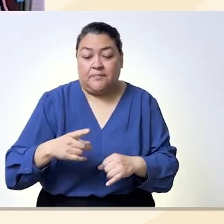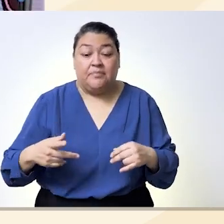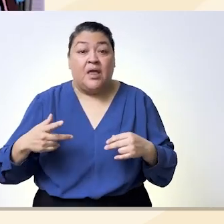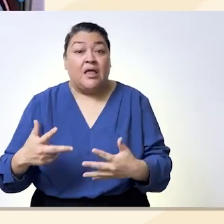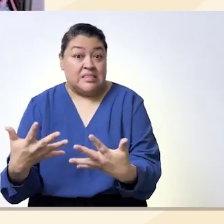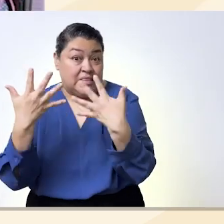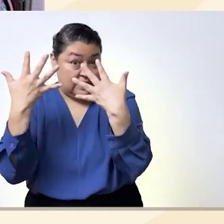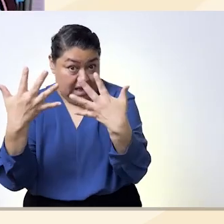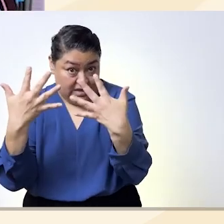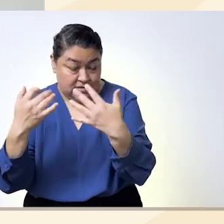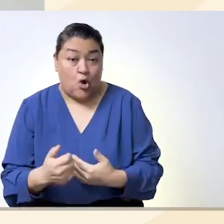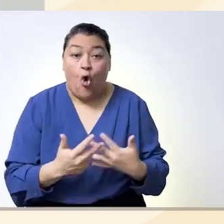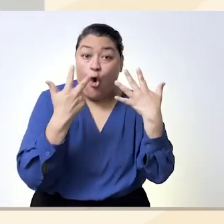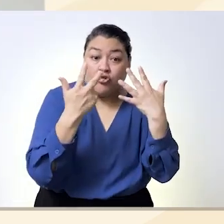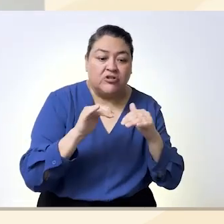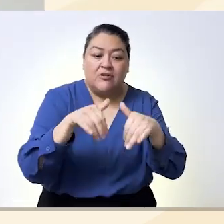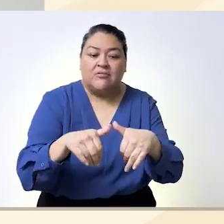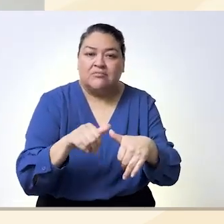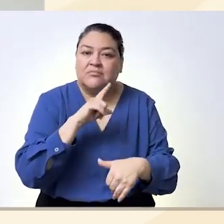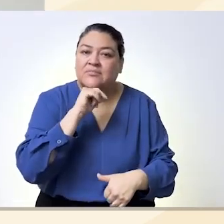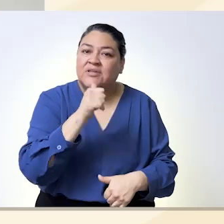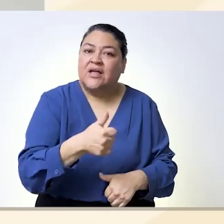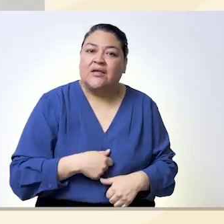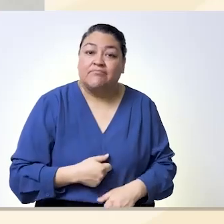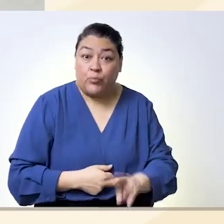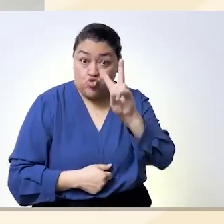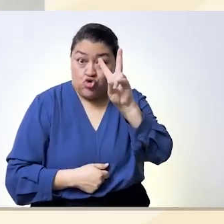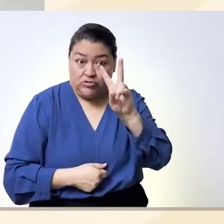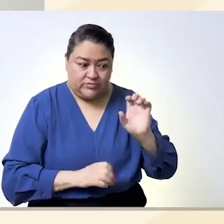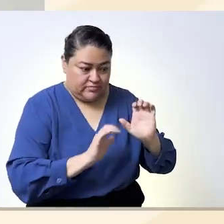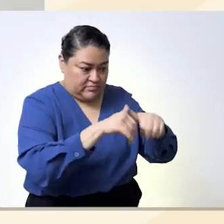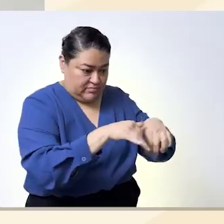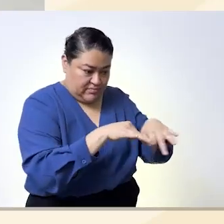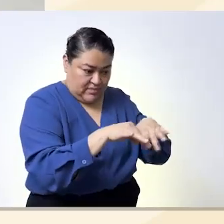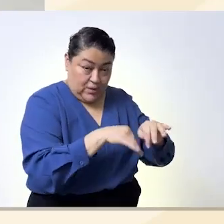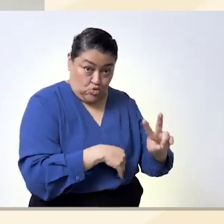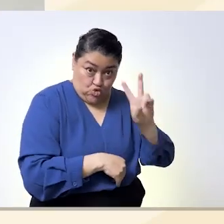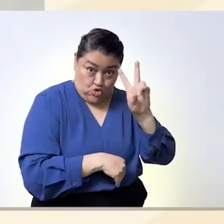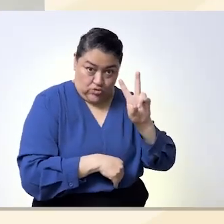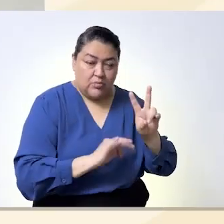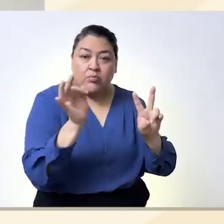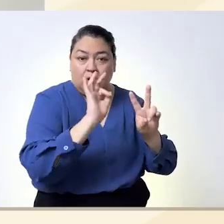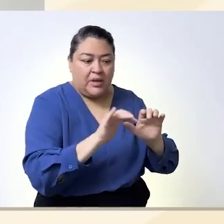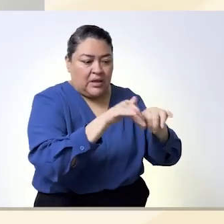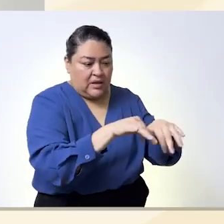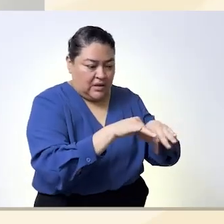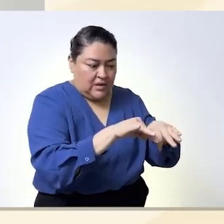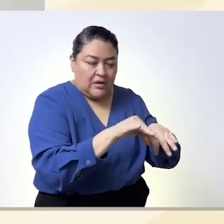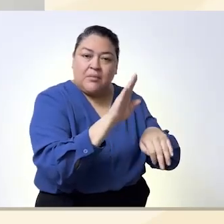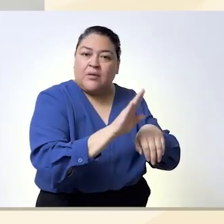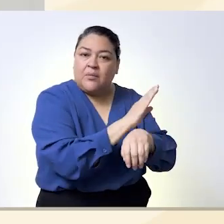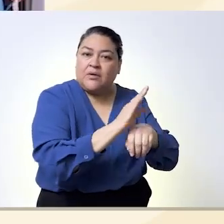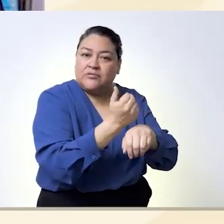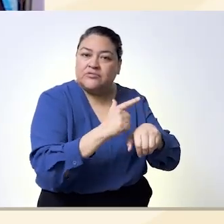otras dos tampoco es que estén en las mejores condiciones. Puede que tengan el empleo, pero no la seguridad social. O puede que no estén en una posición que